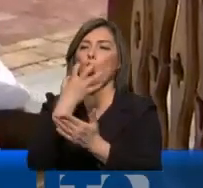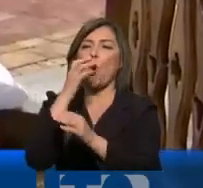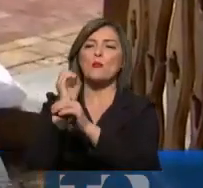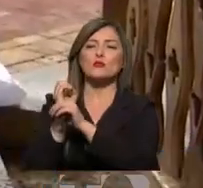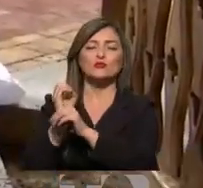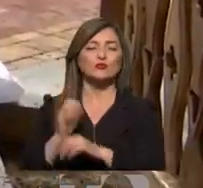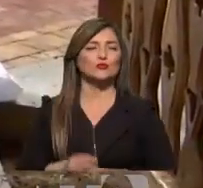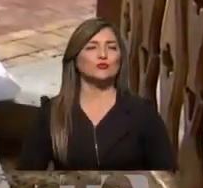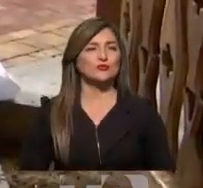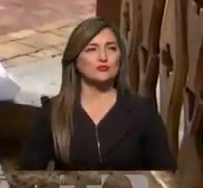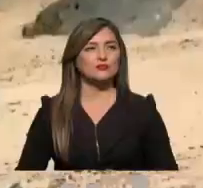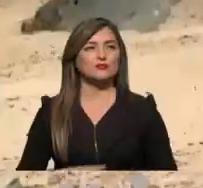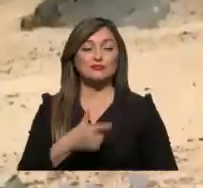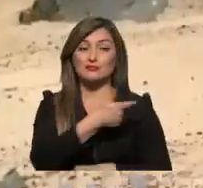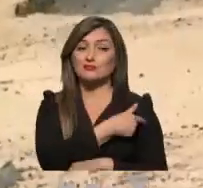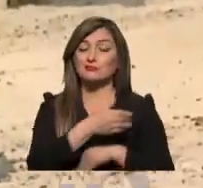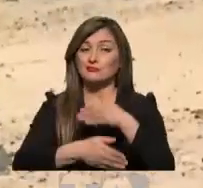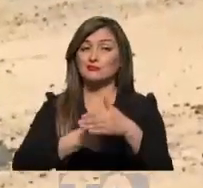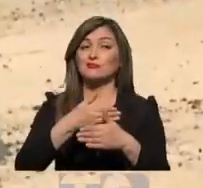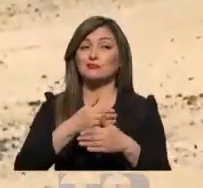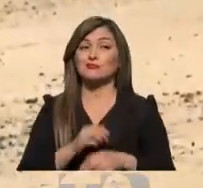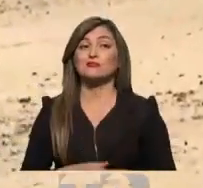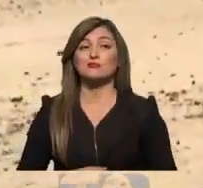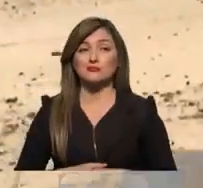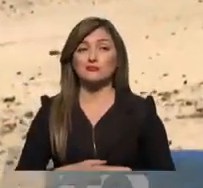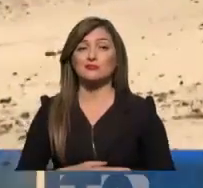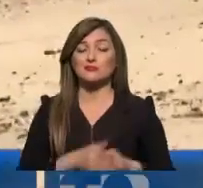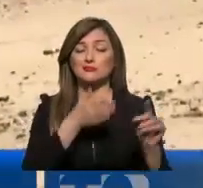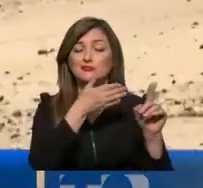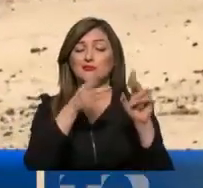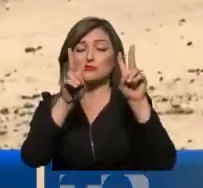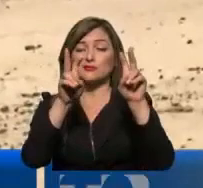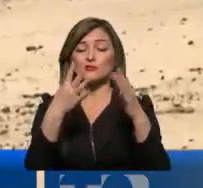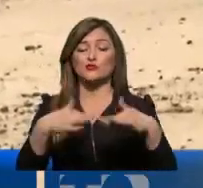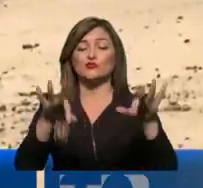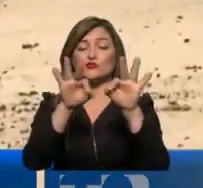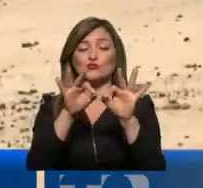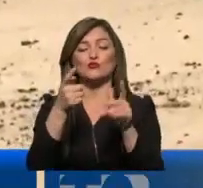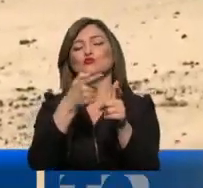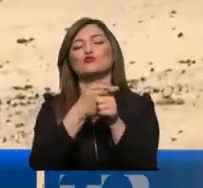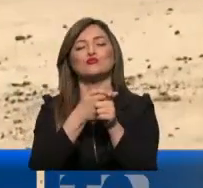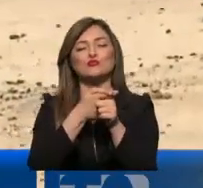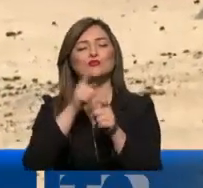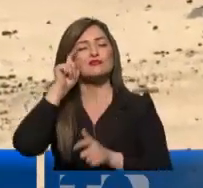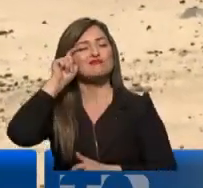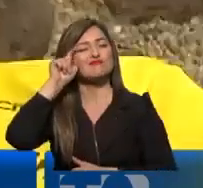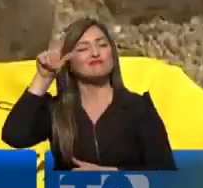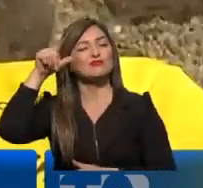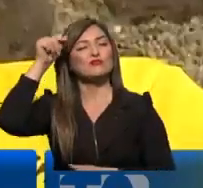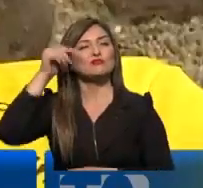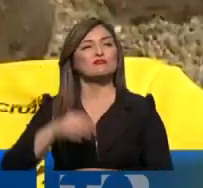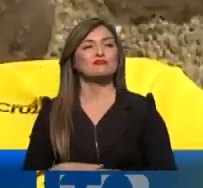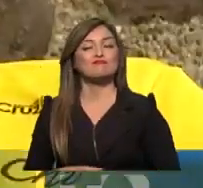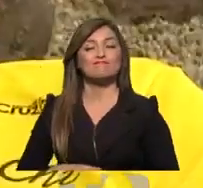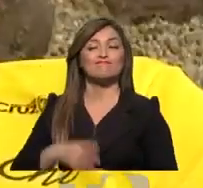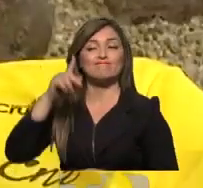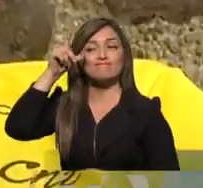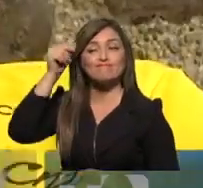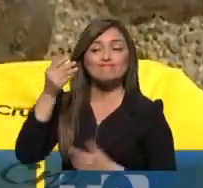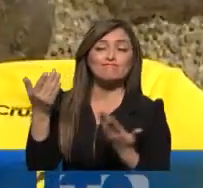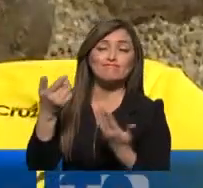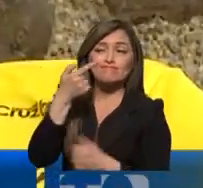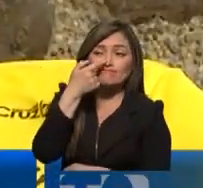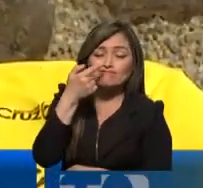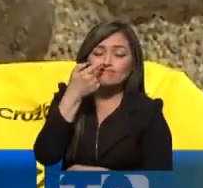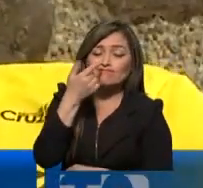que con la vacunación se avanzó, es hora de cumplir con otros temas también urgentes, le recuerdan al gobierno. Nos interesa en este momento también